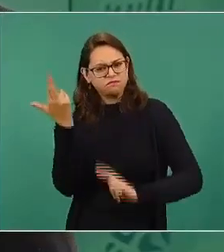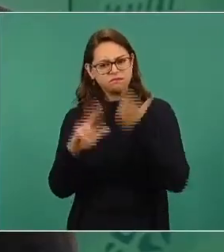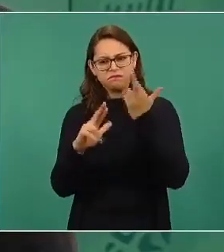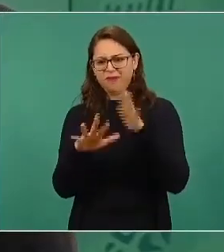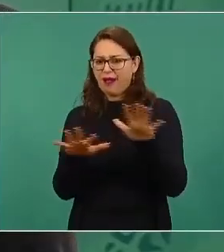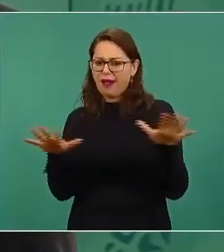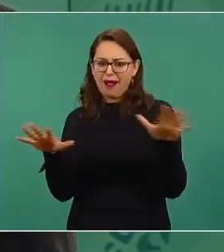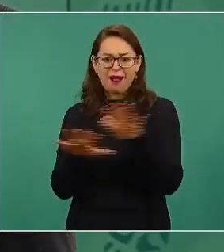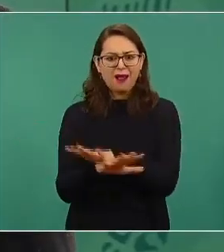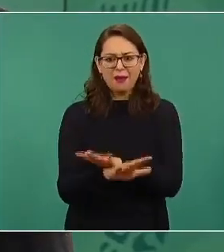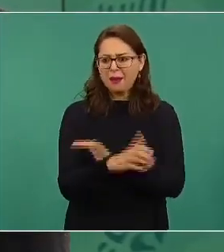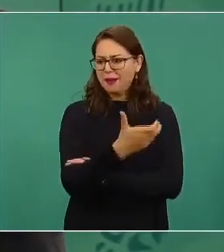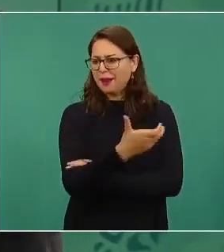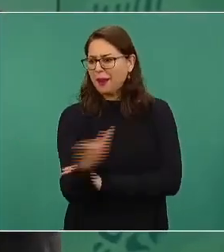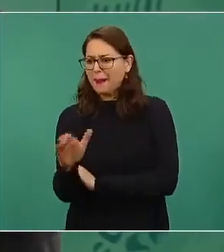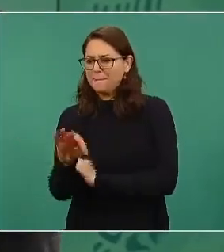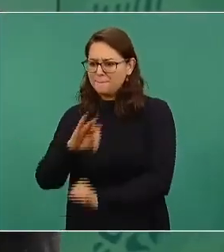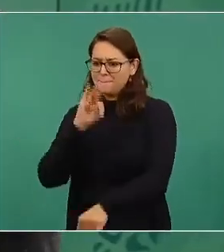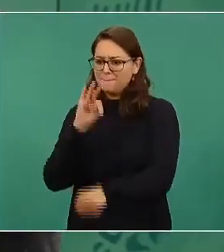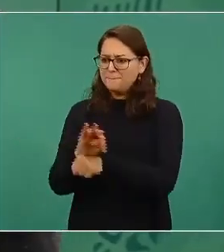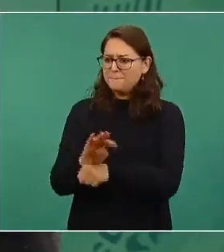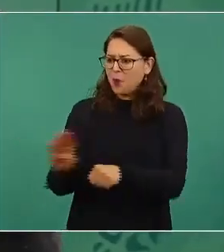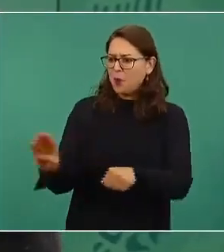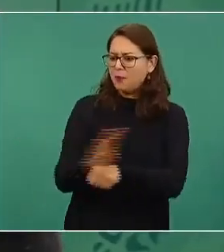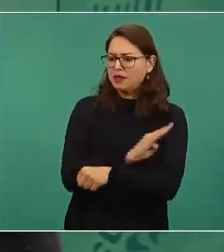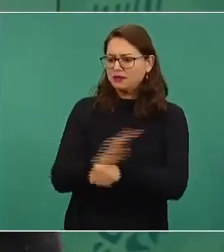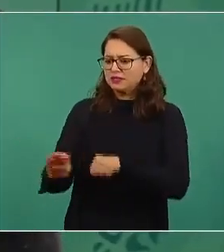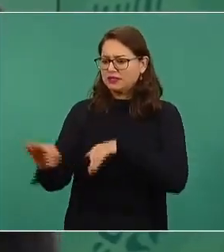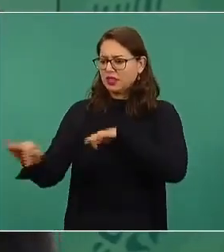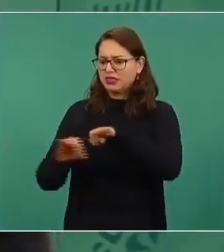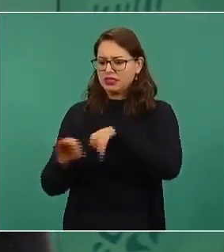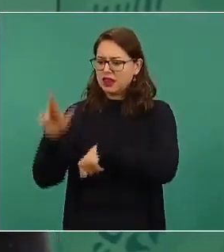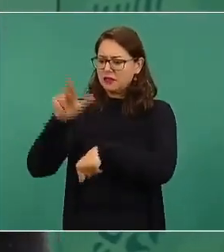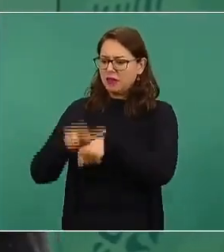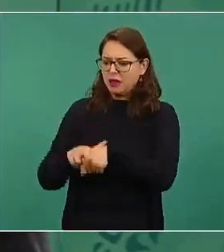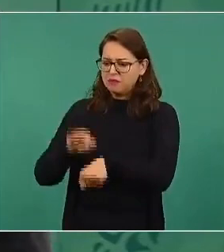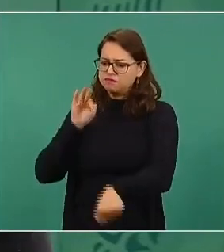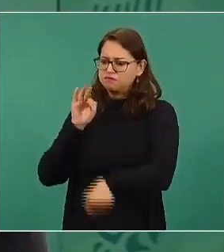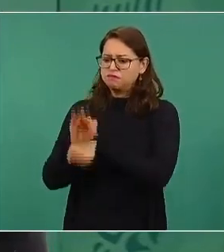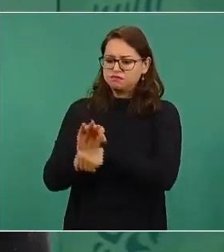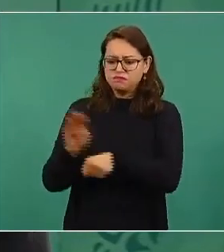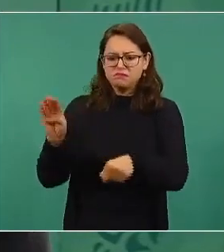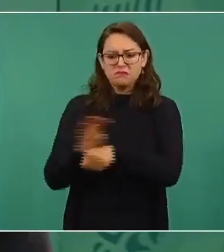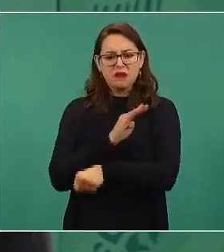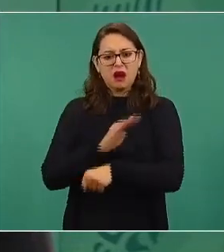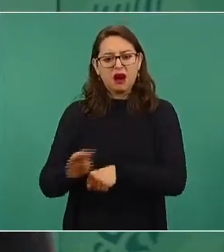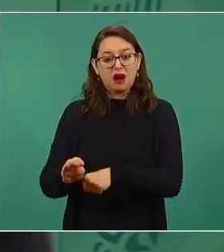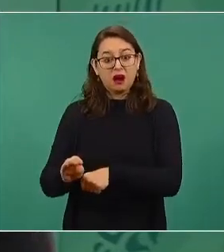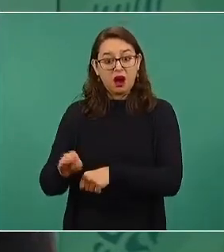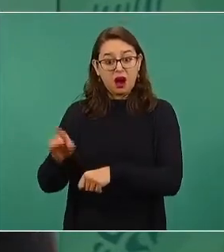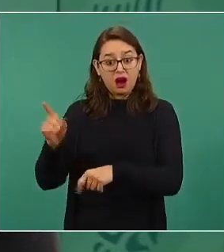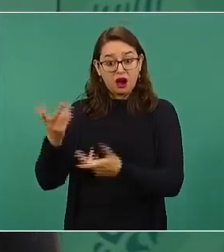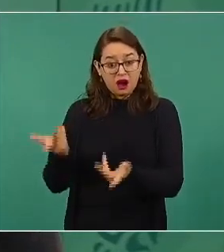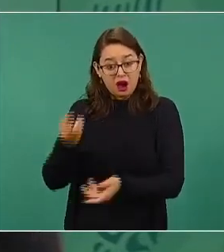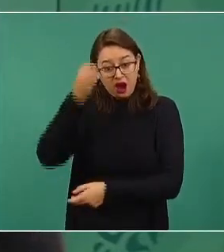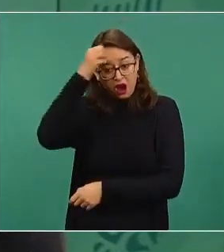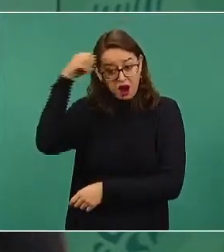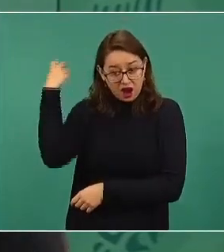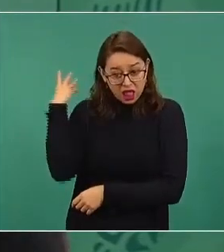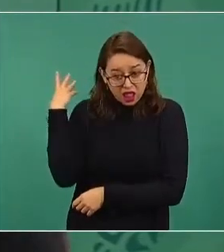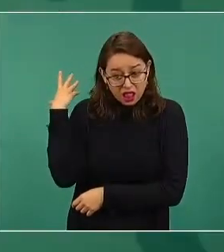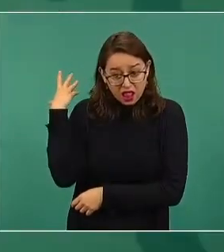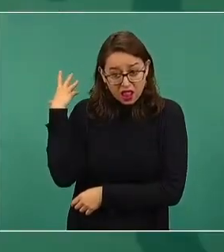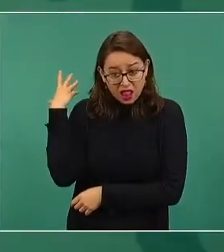beneficio de campesinos, de obreros, de la mayoría de nuestro pueblo. ¿Cómo nos vamos a olvidar de eso?